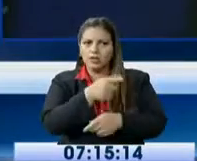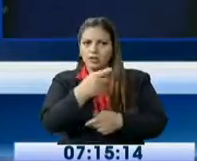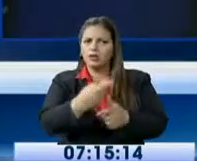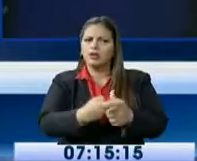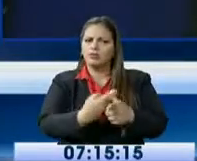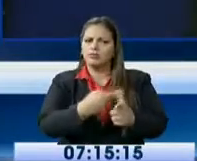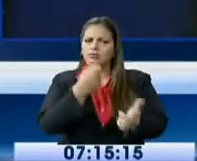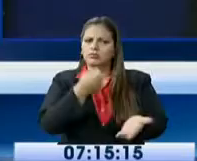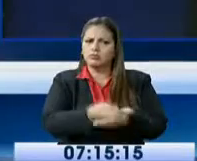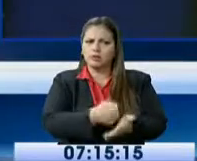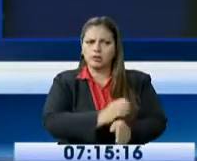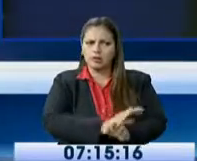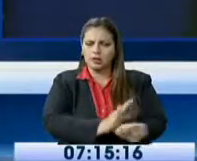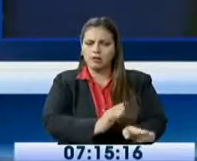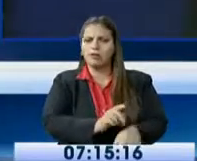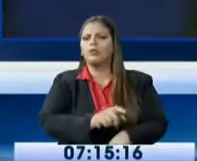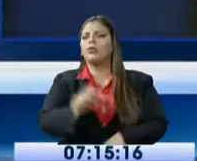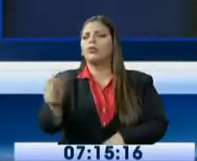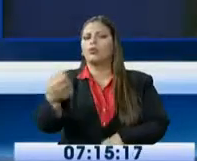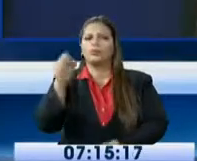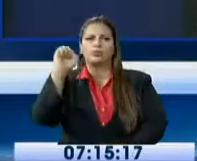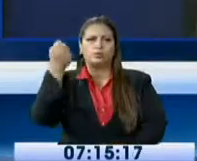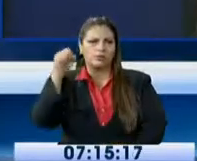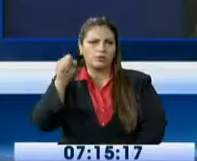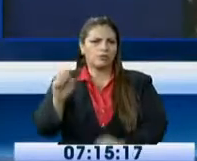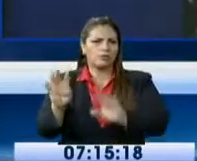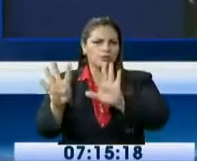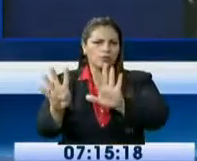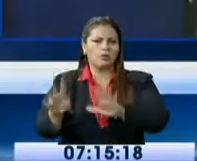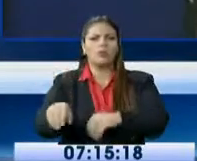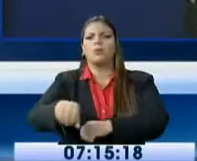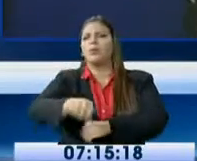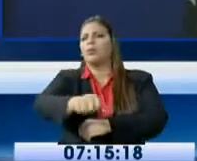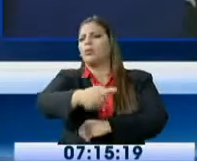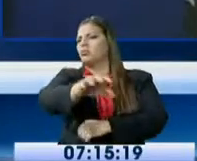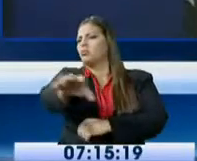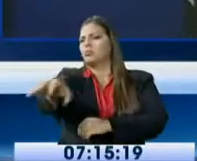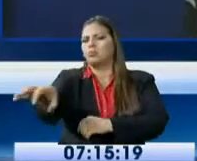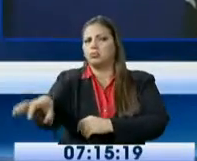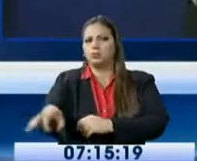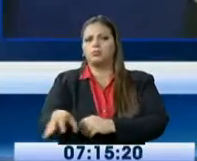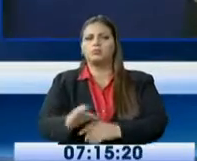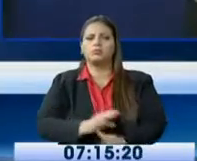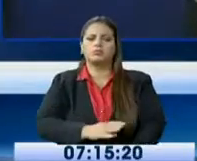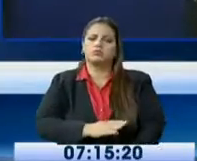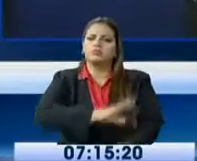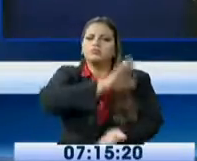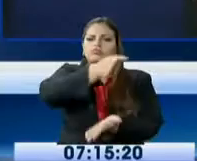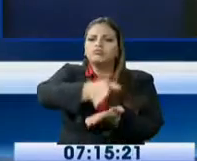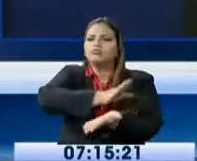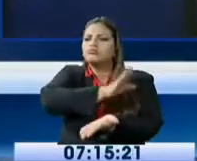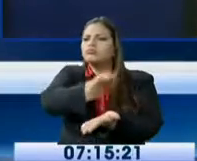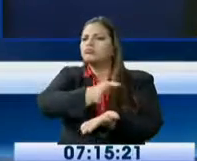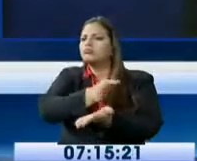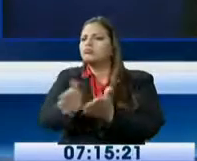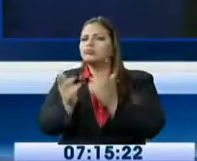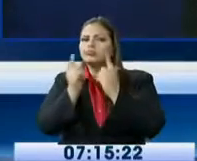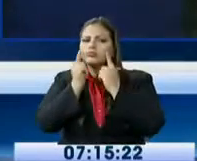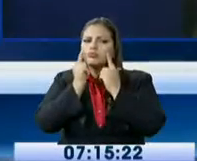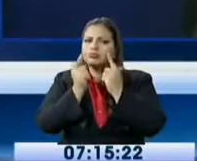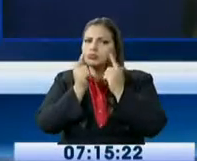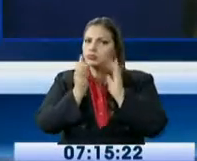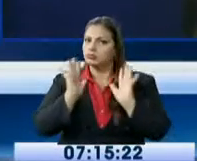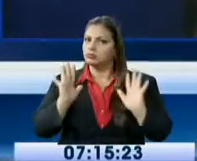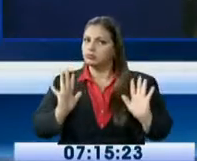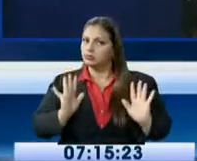Sauce 9 y otros más, ¿no? Hay muchos mercados en la ciudad. Que de todas maneras, que le pegue un ojito, porque a lo mejor